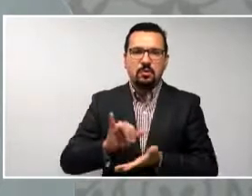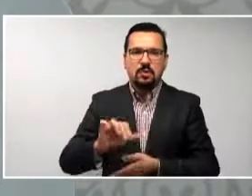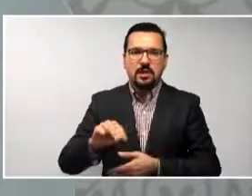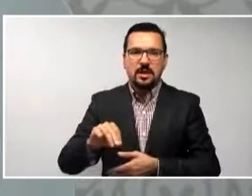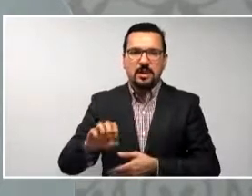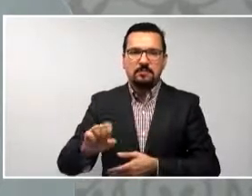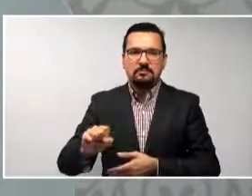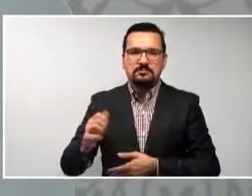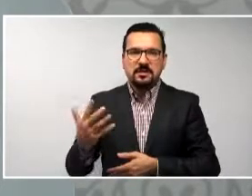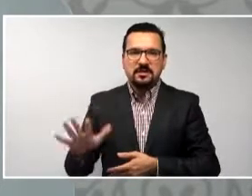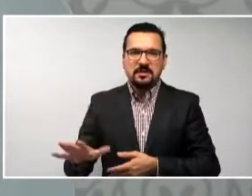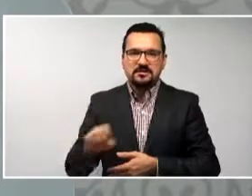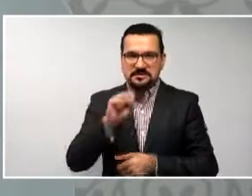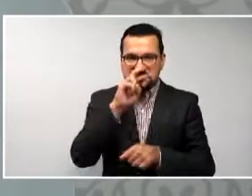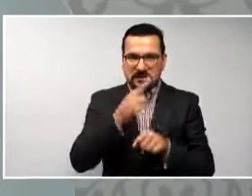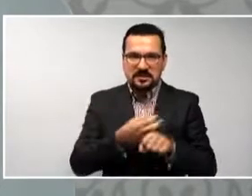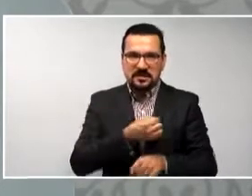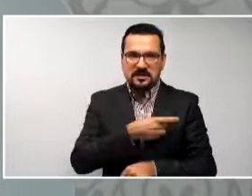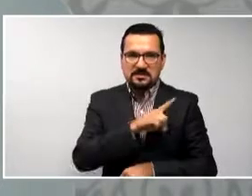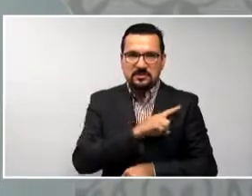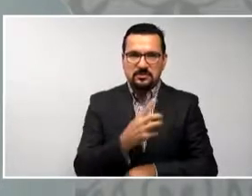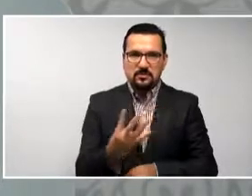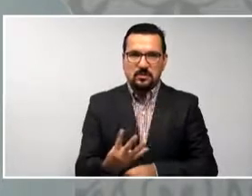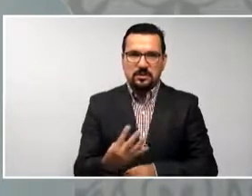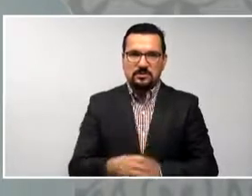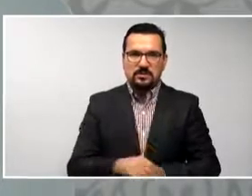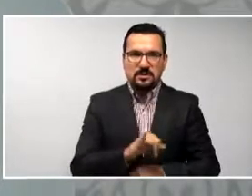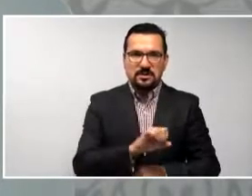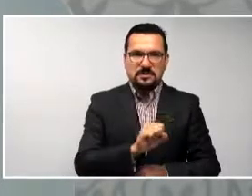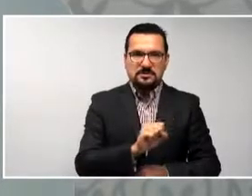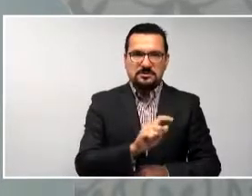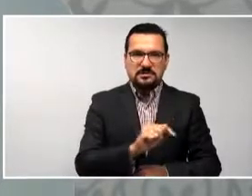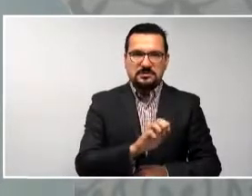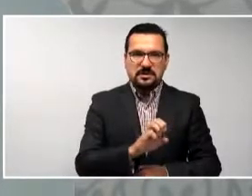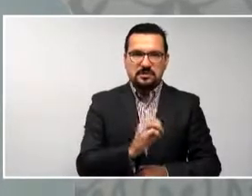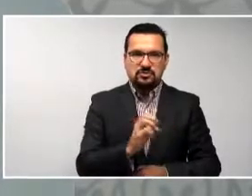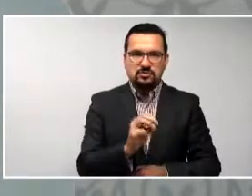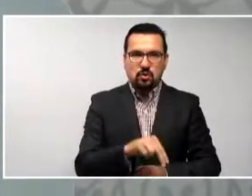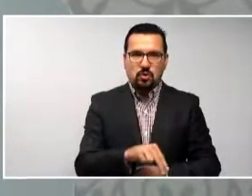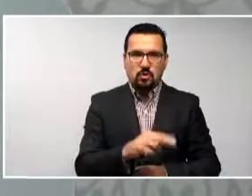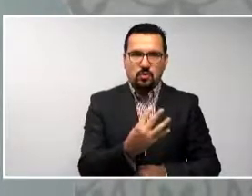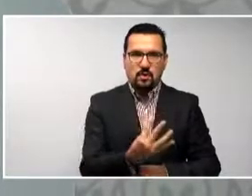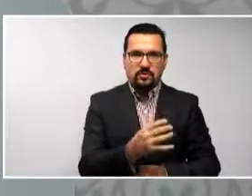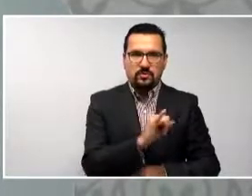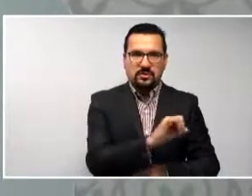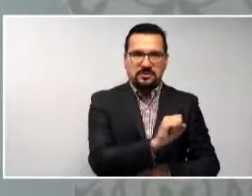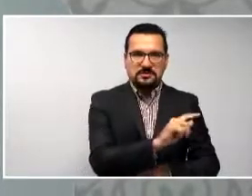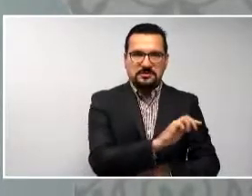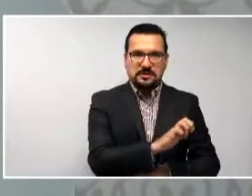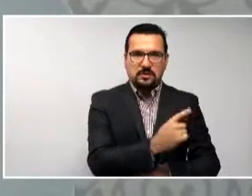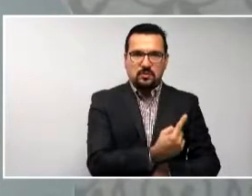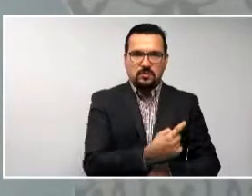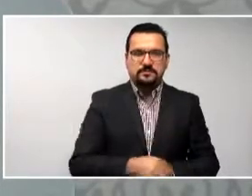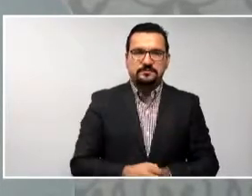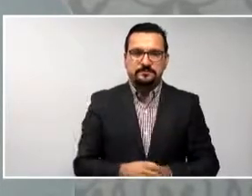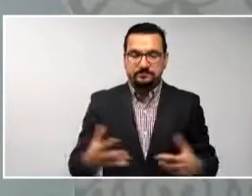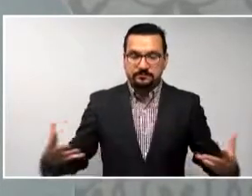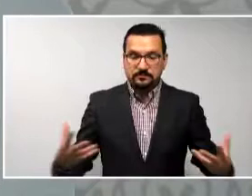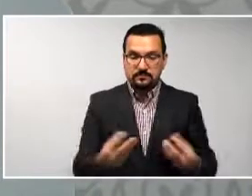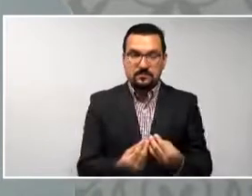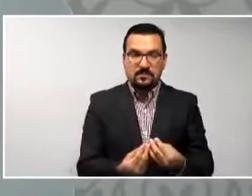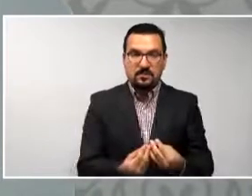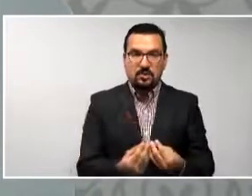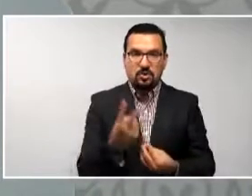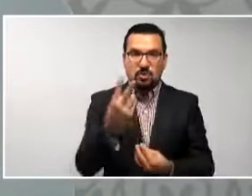10 secretaria de salud 4 este son 4 y este 1 acumulándose